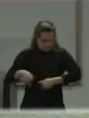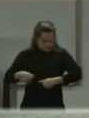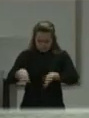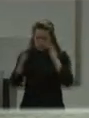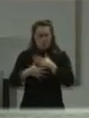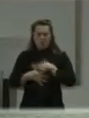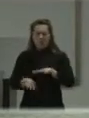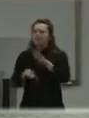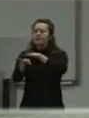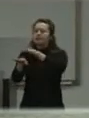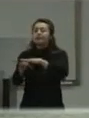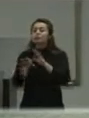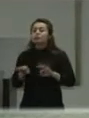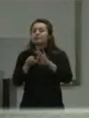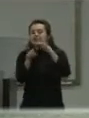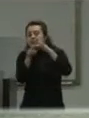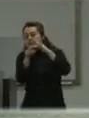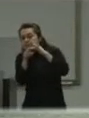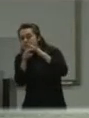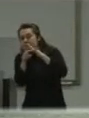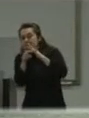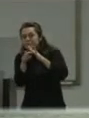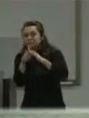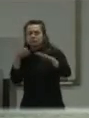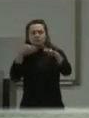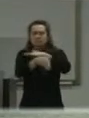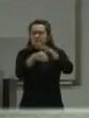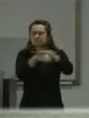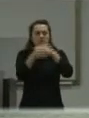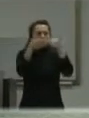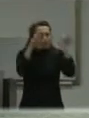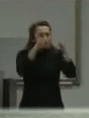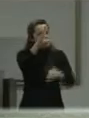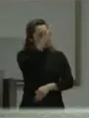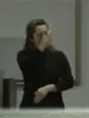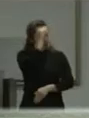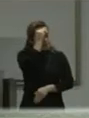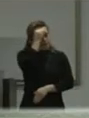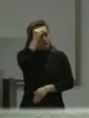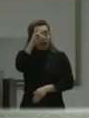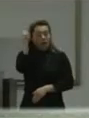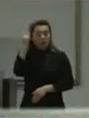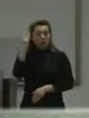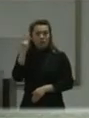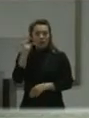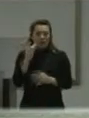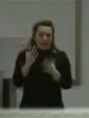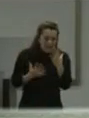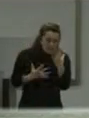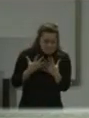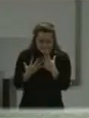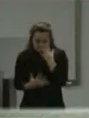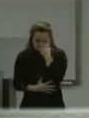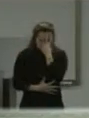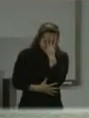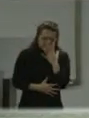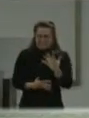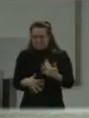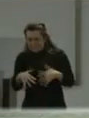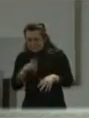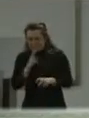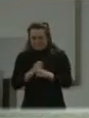es necesario implementarlas de una manera asequible de una forma que no cause tanta pena tanta pena